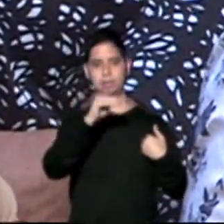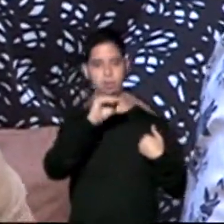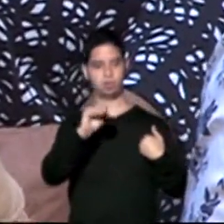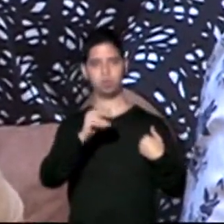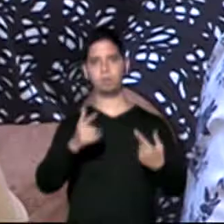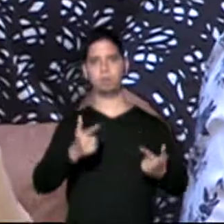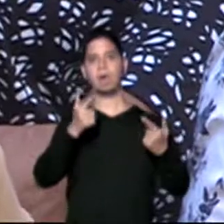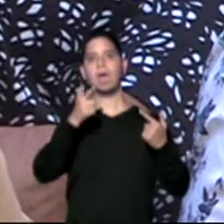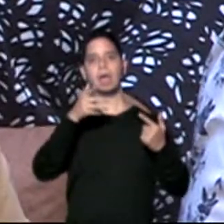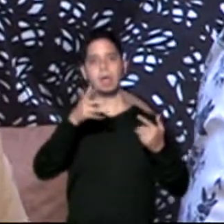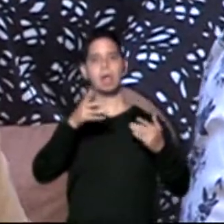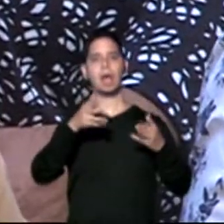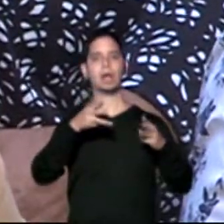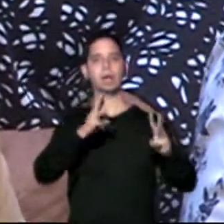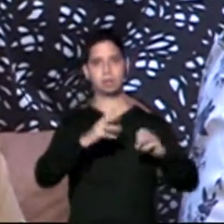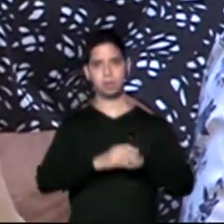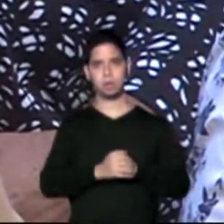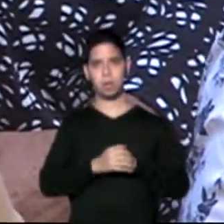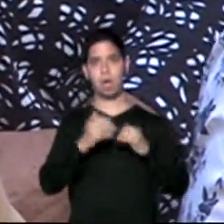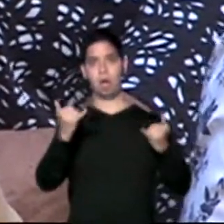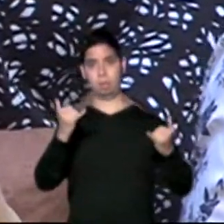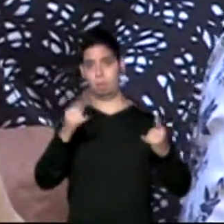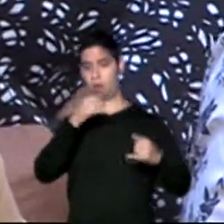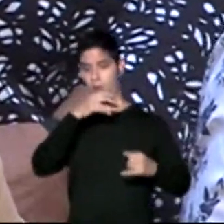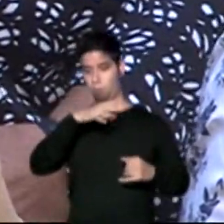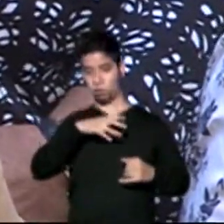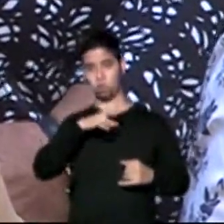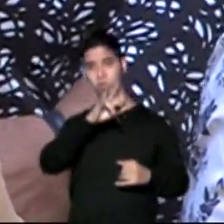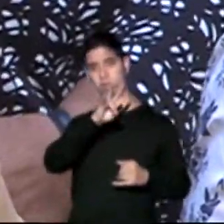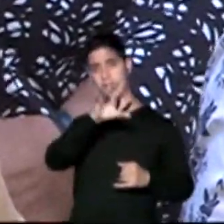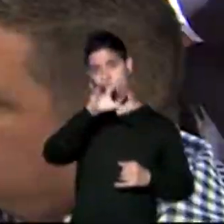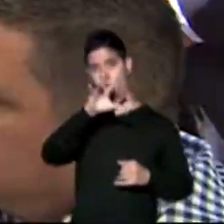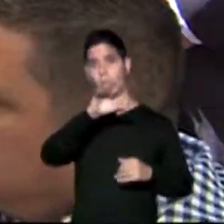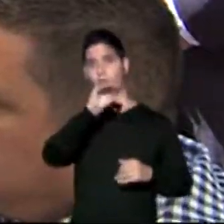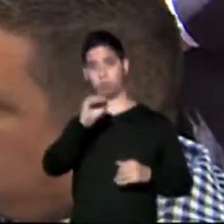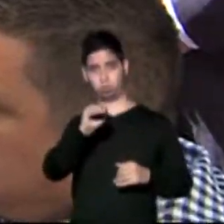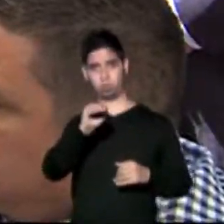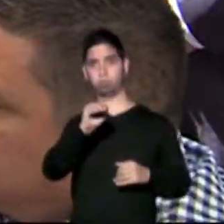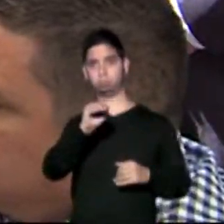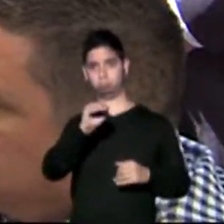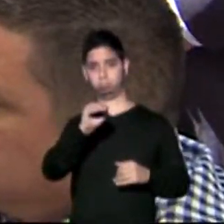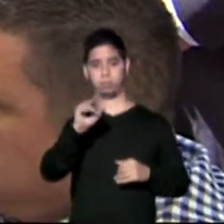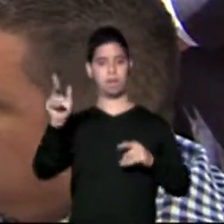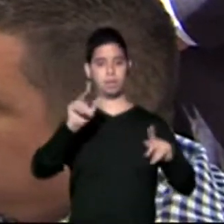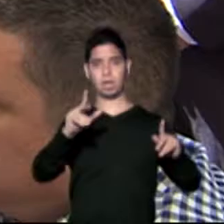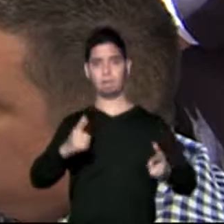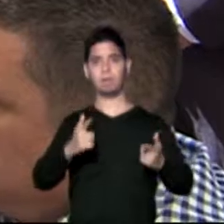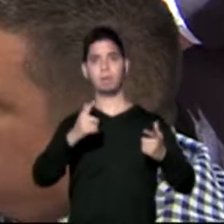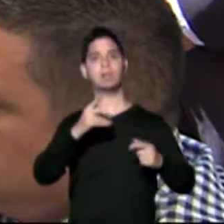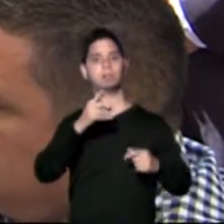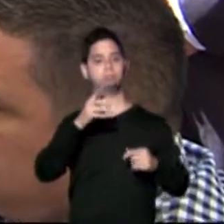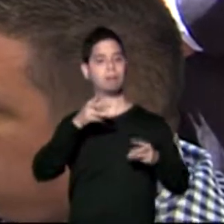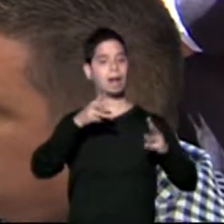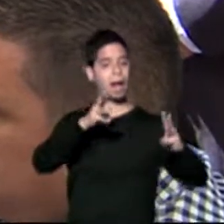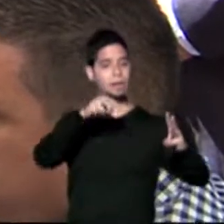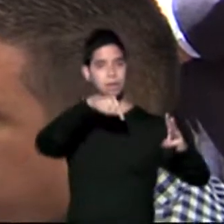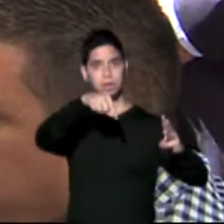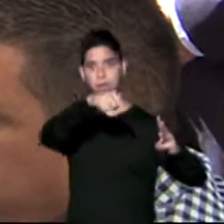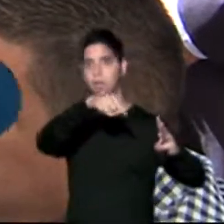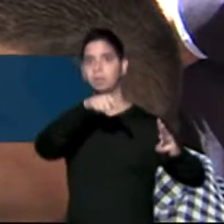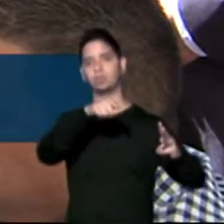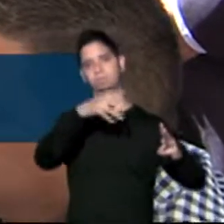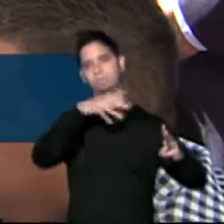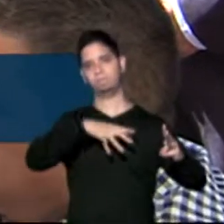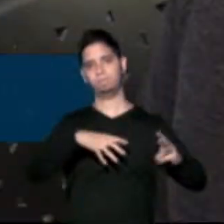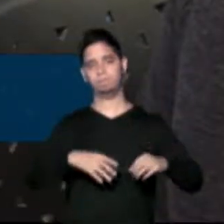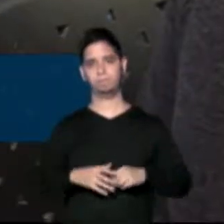calle. Ahora mismo constituyen 35% de las personas que viven en la calle. El informe que ayuda a evaluar hacia qué municipios deben dirigirse los fondos